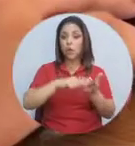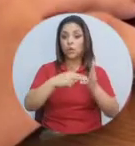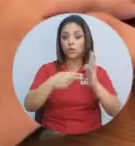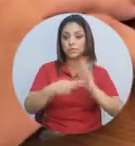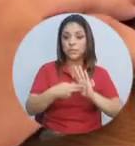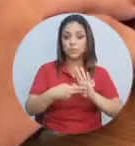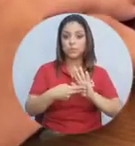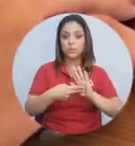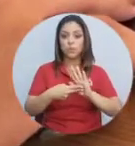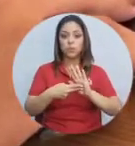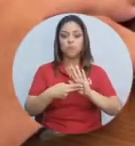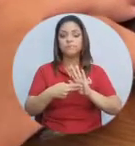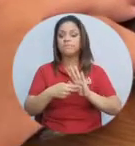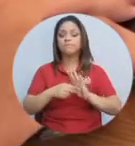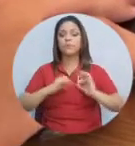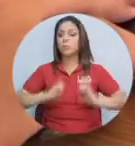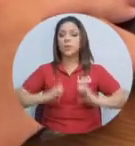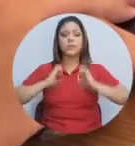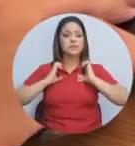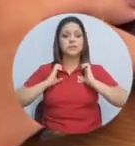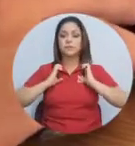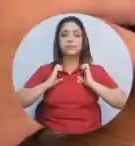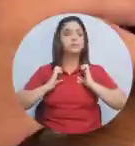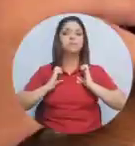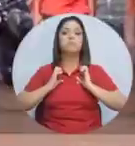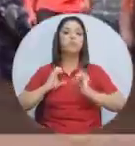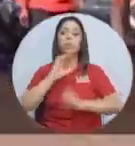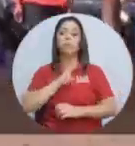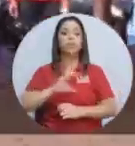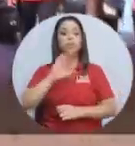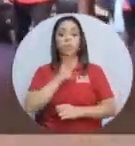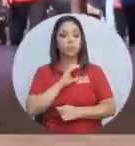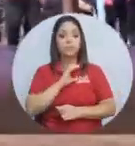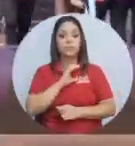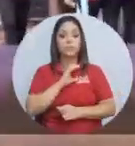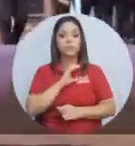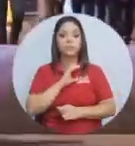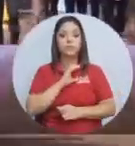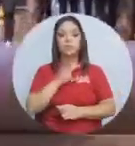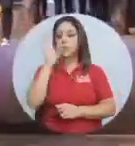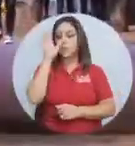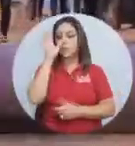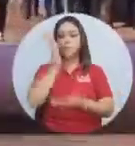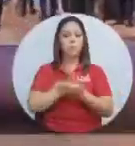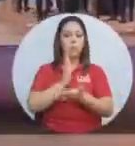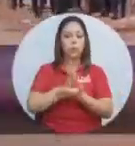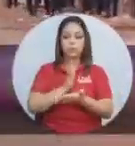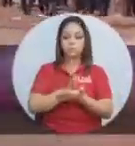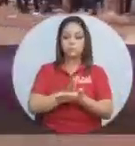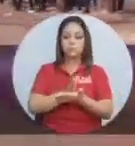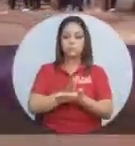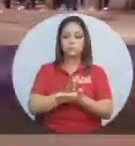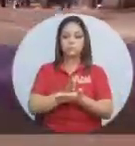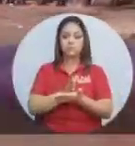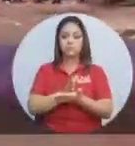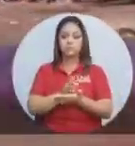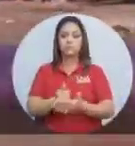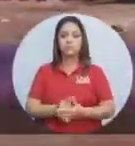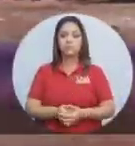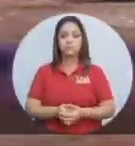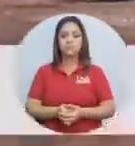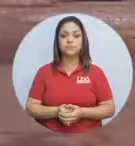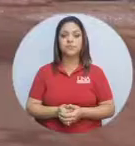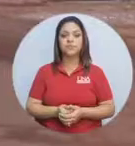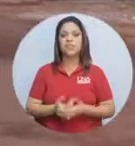concepto como tal, no han existido conductas de bullying que hayan sido